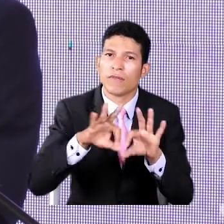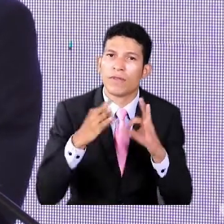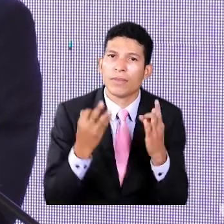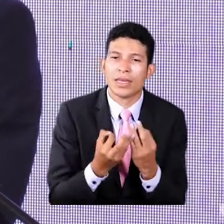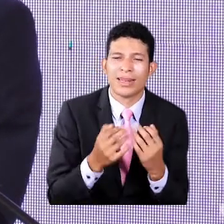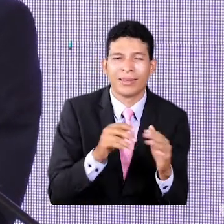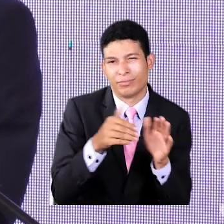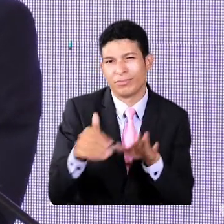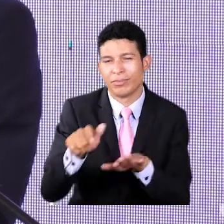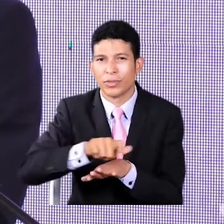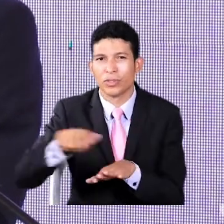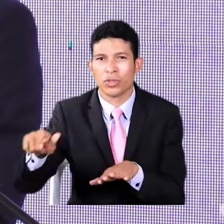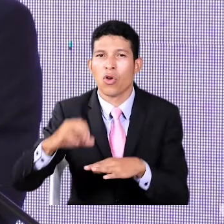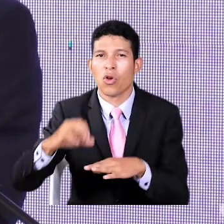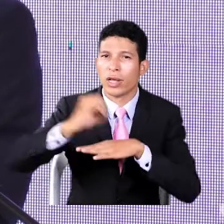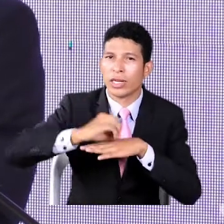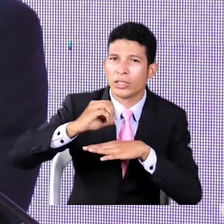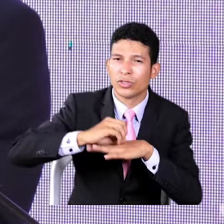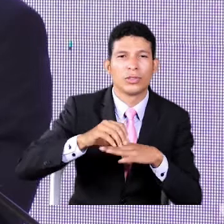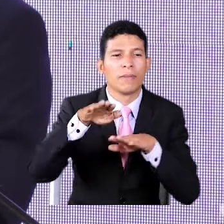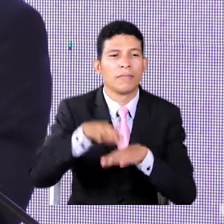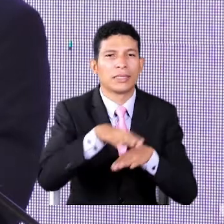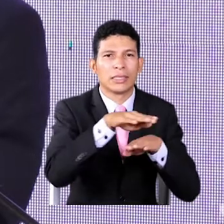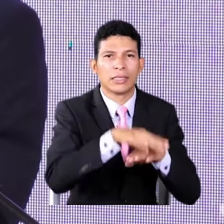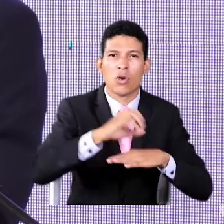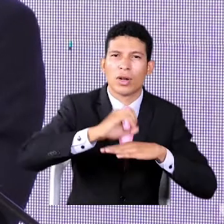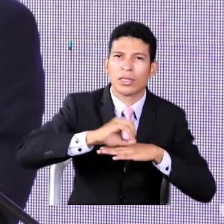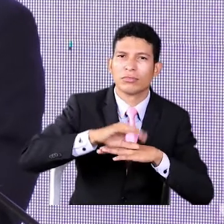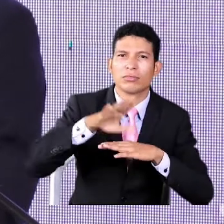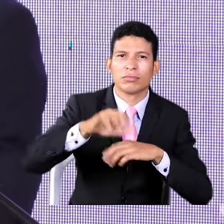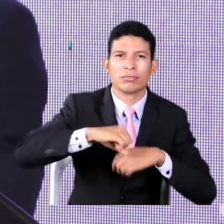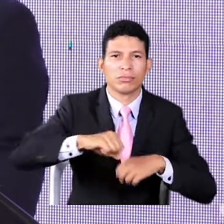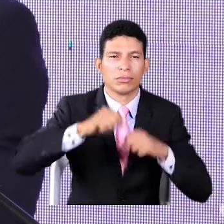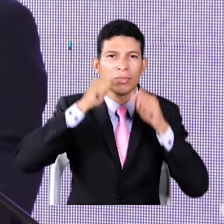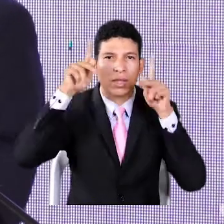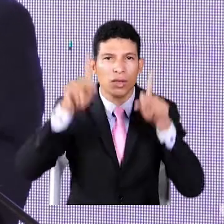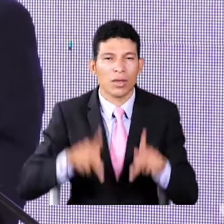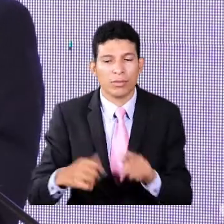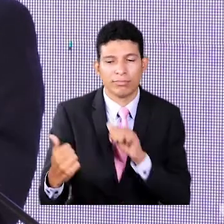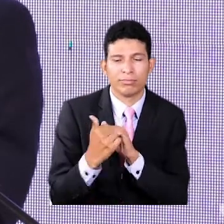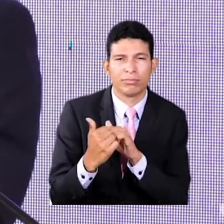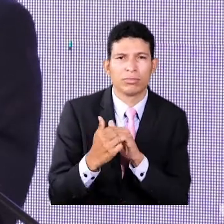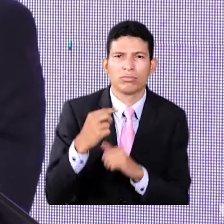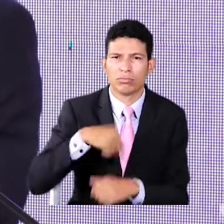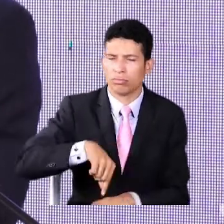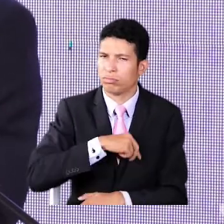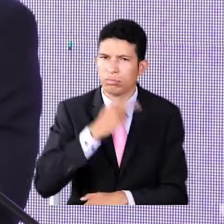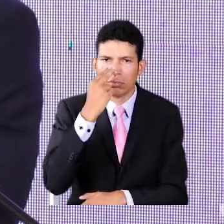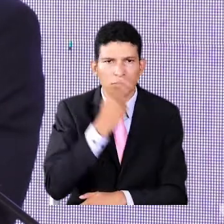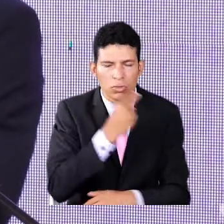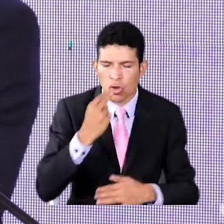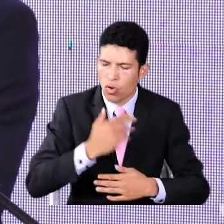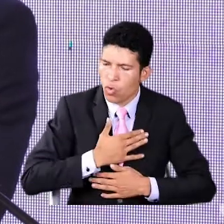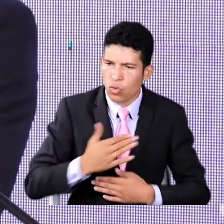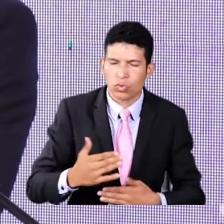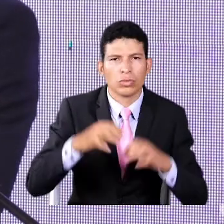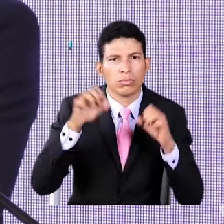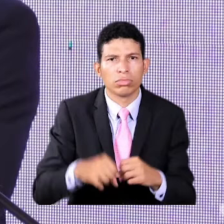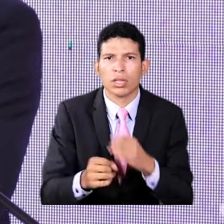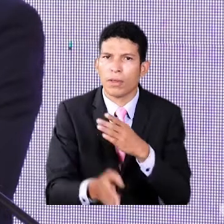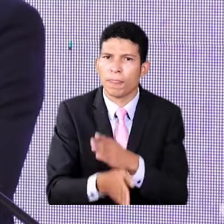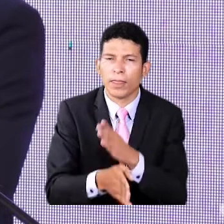y representantes y a las organizaciones de derechos humanos acompañantes nuestro compromiso y entera voluntad para continuar